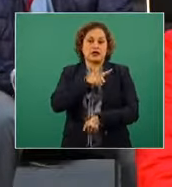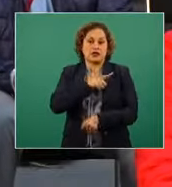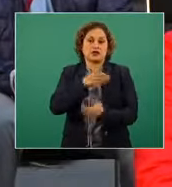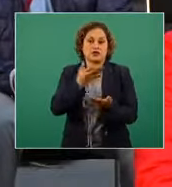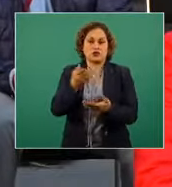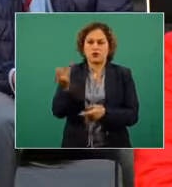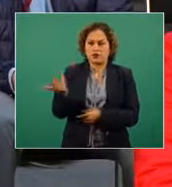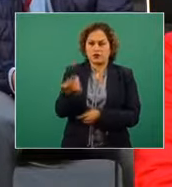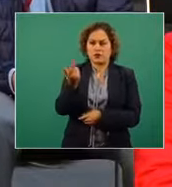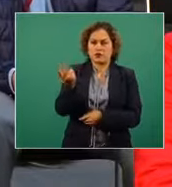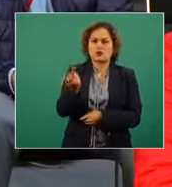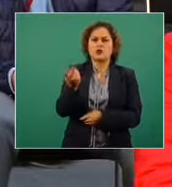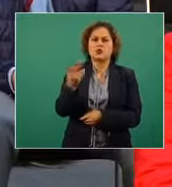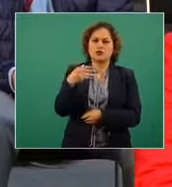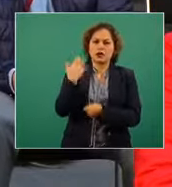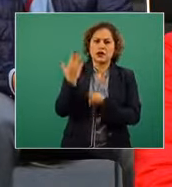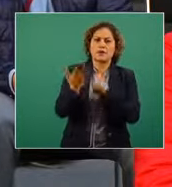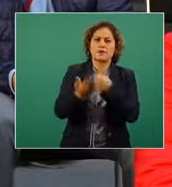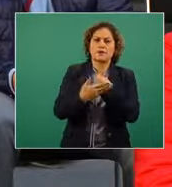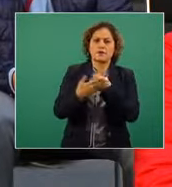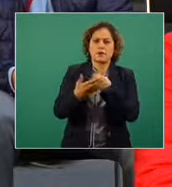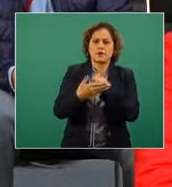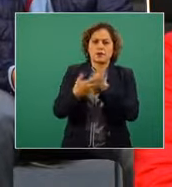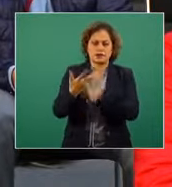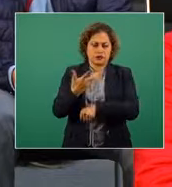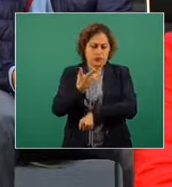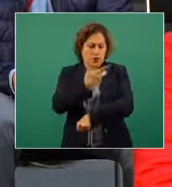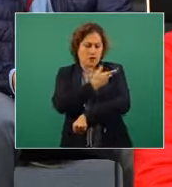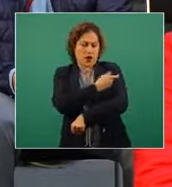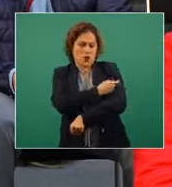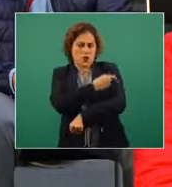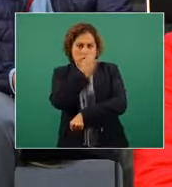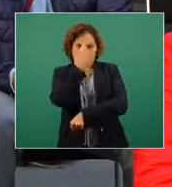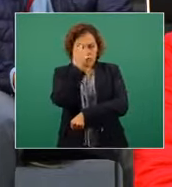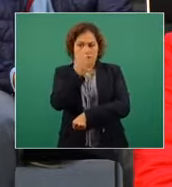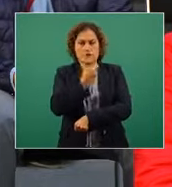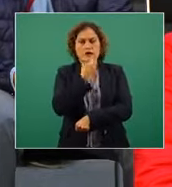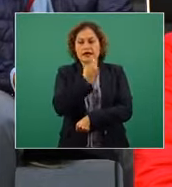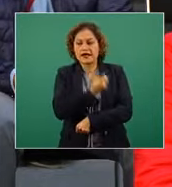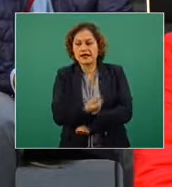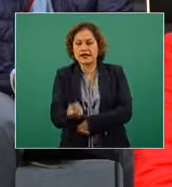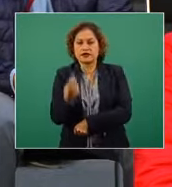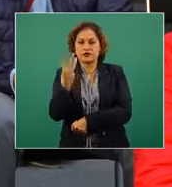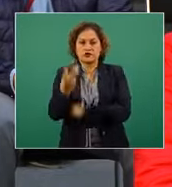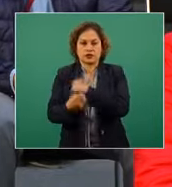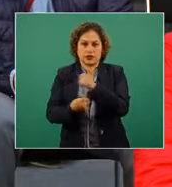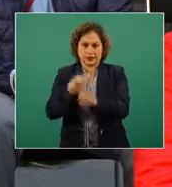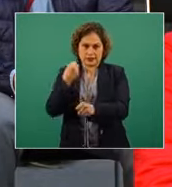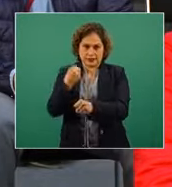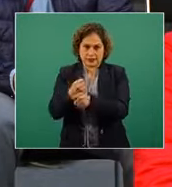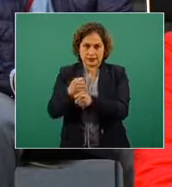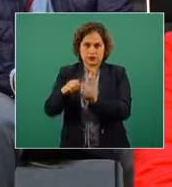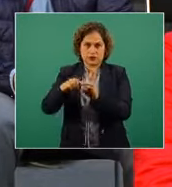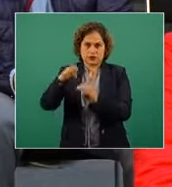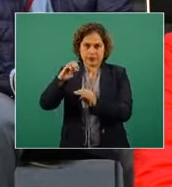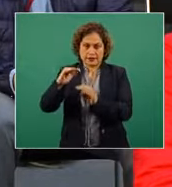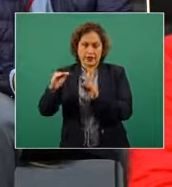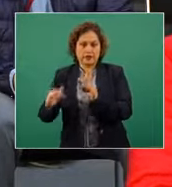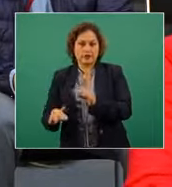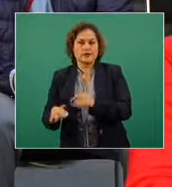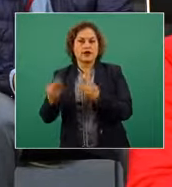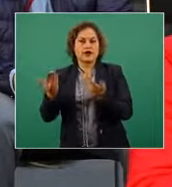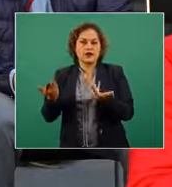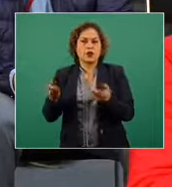la campaña de vacunación para niños menores de 3 años y cómo se va a llevar a cabo este plan